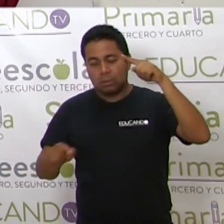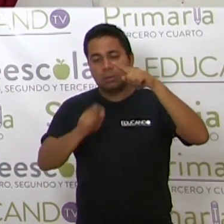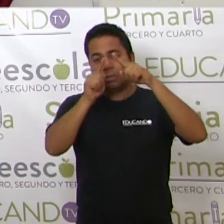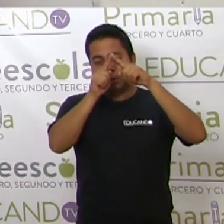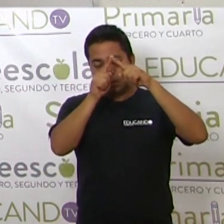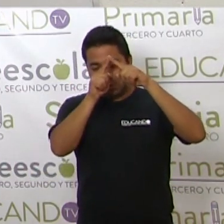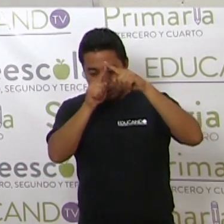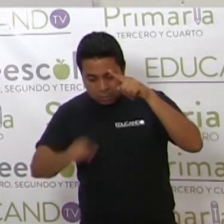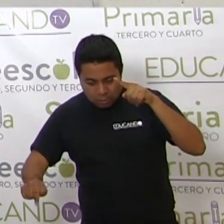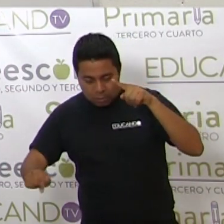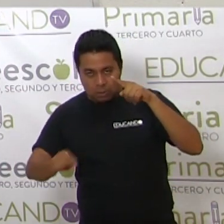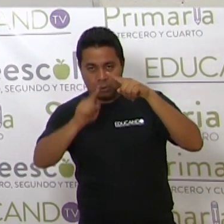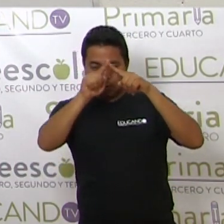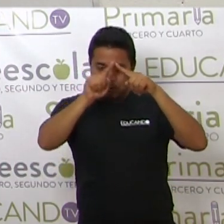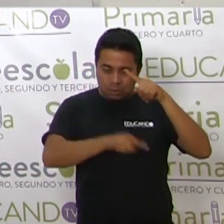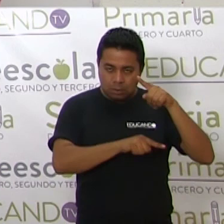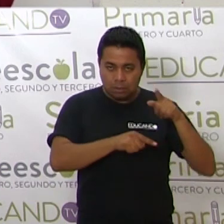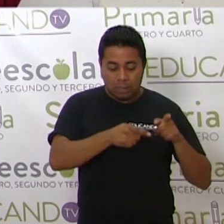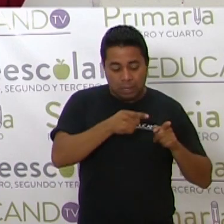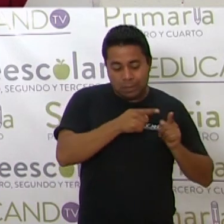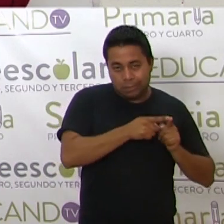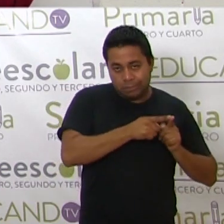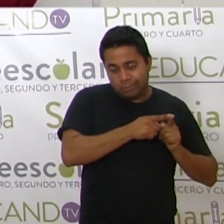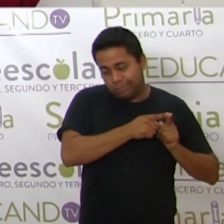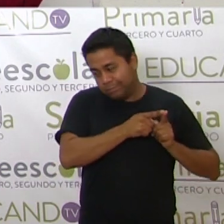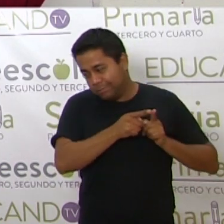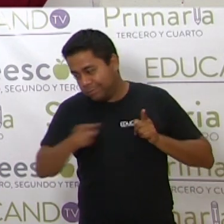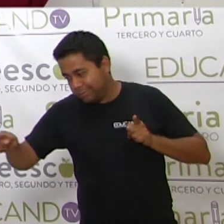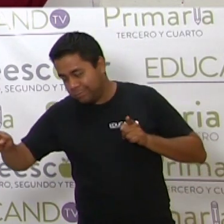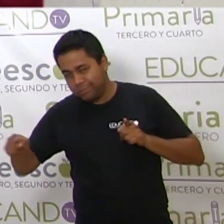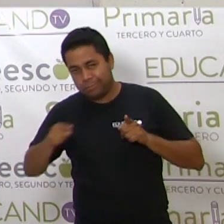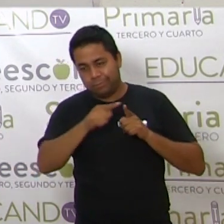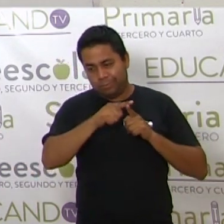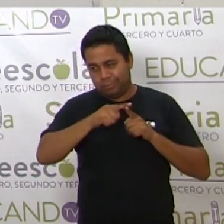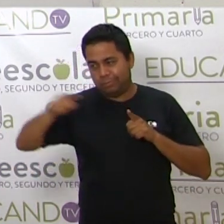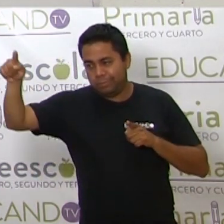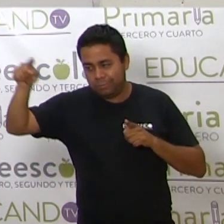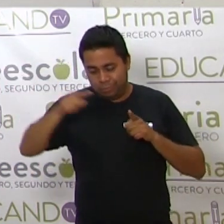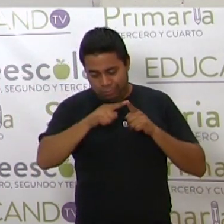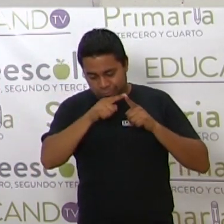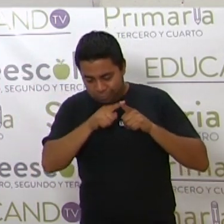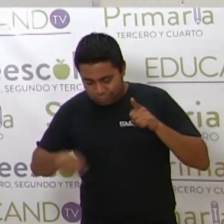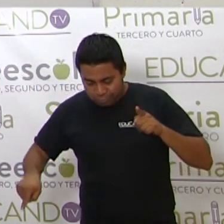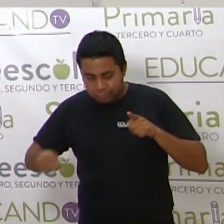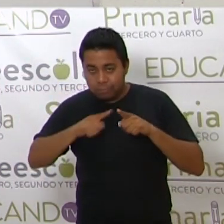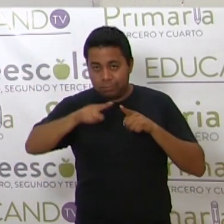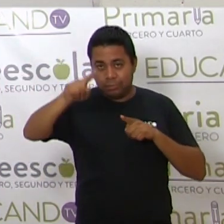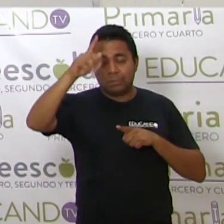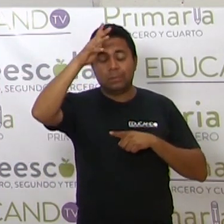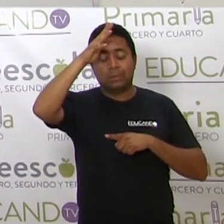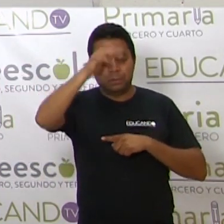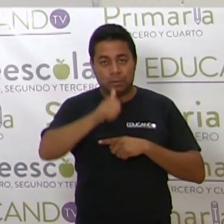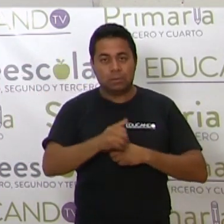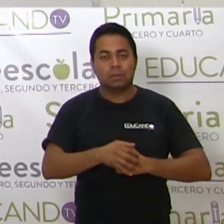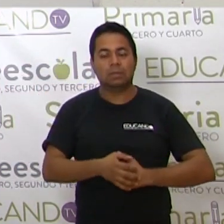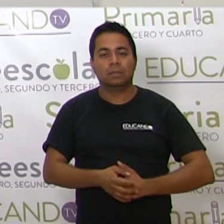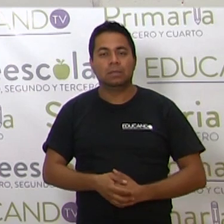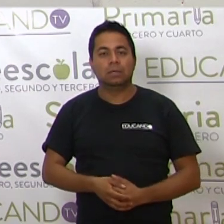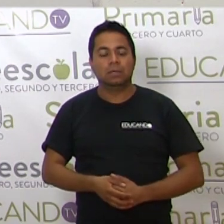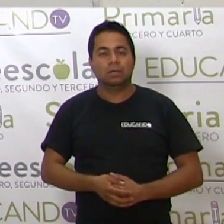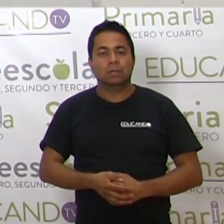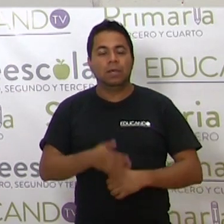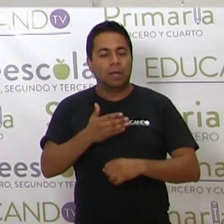y de izquierda a derecha estamos de acuerdo muy